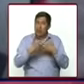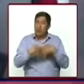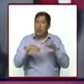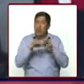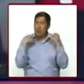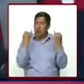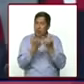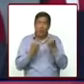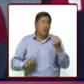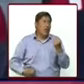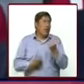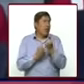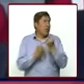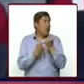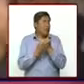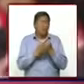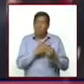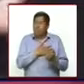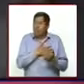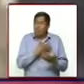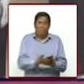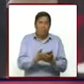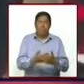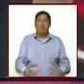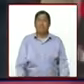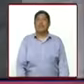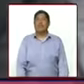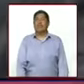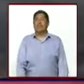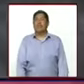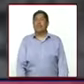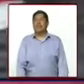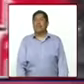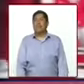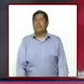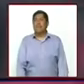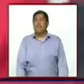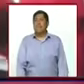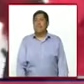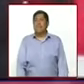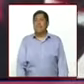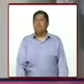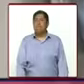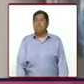institutos también apoyen y se solidaricen.